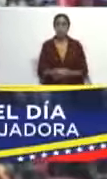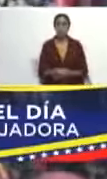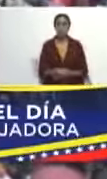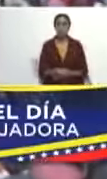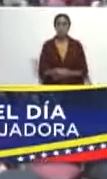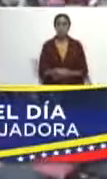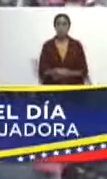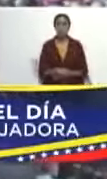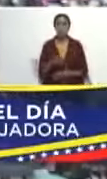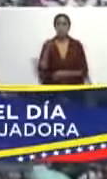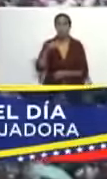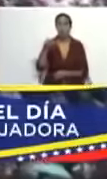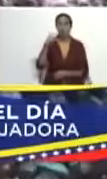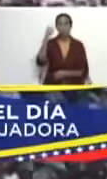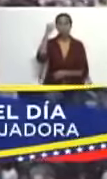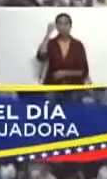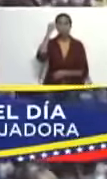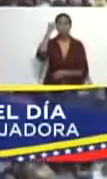Es un día